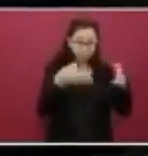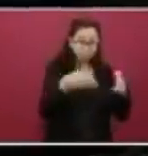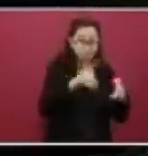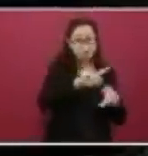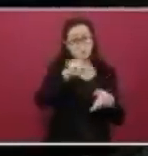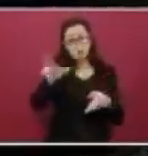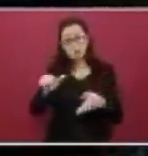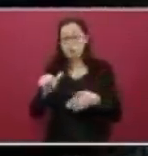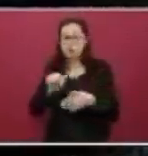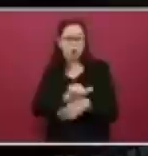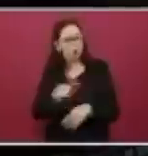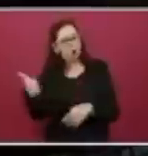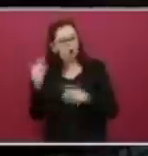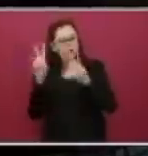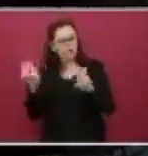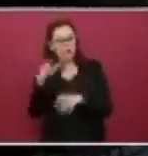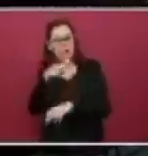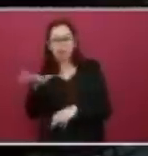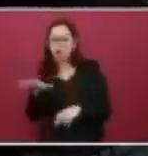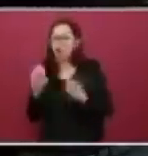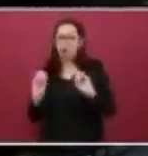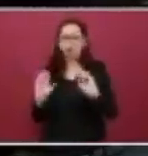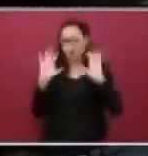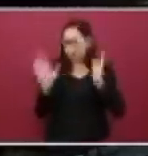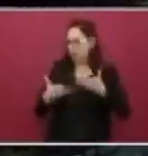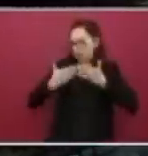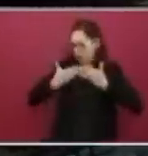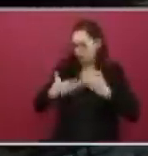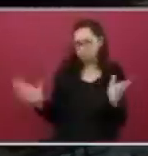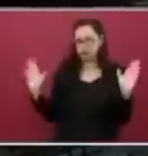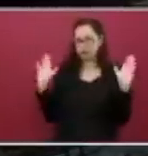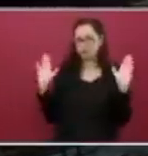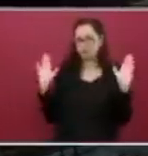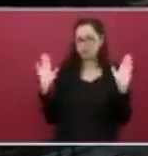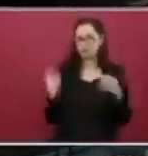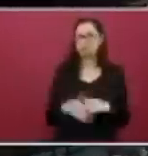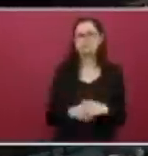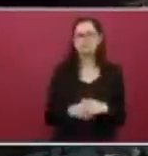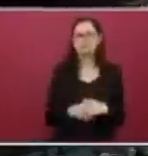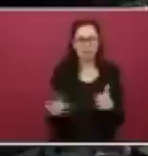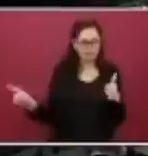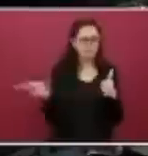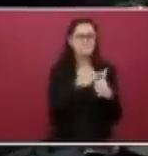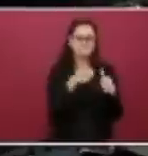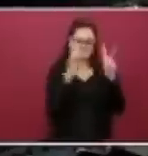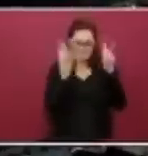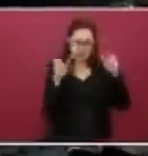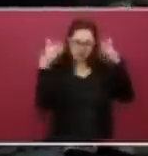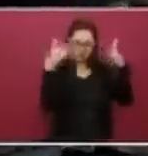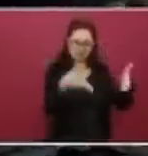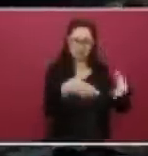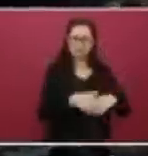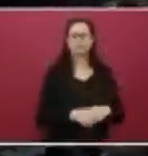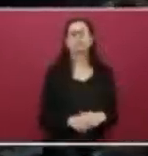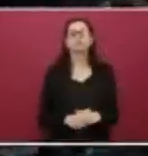podría quieren que se abra el tema primero de acuerdo